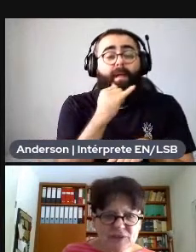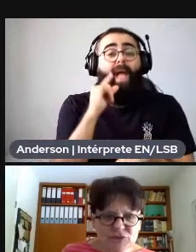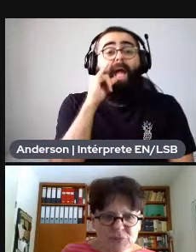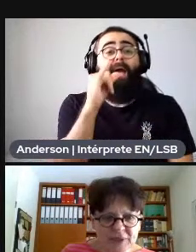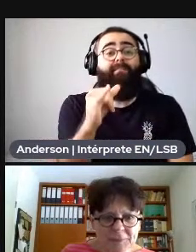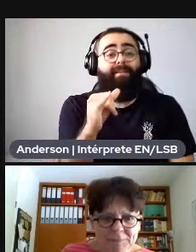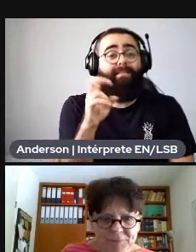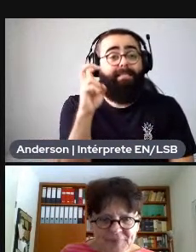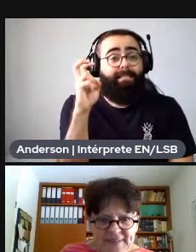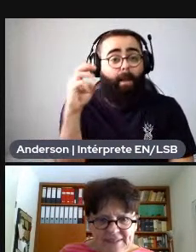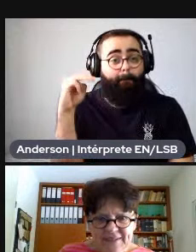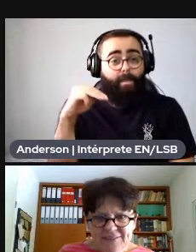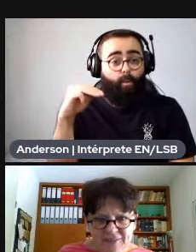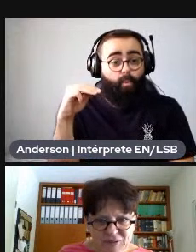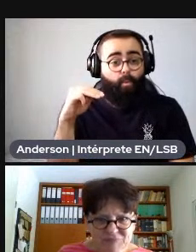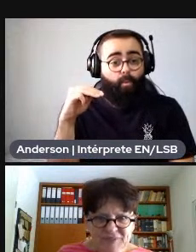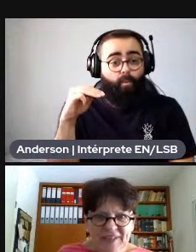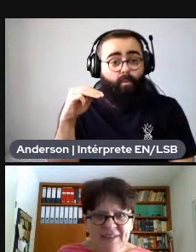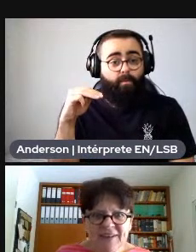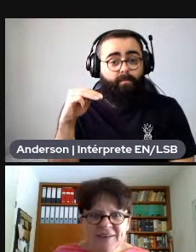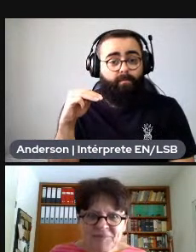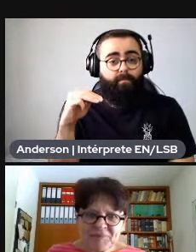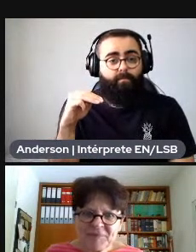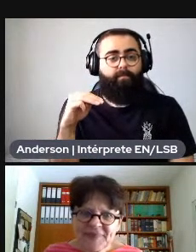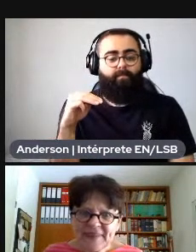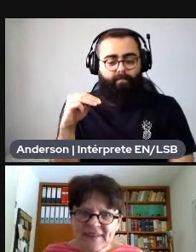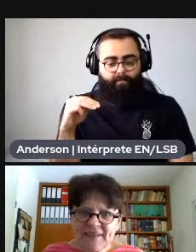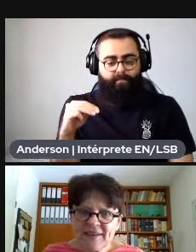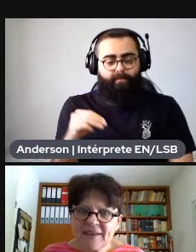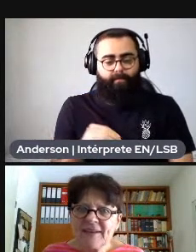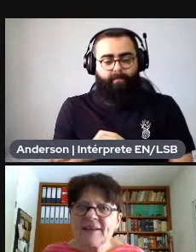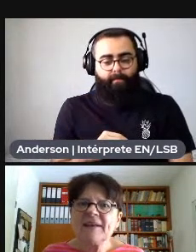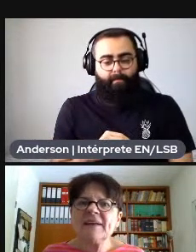have is a tumor. So,